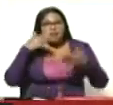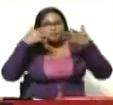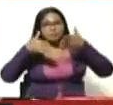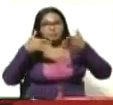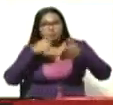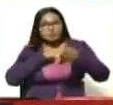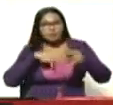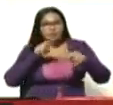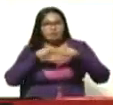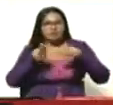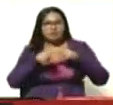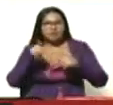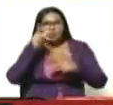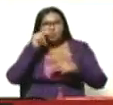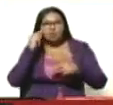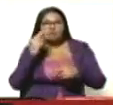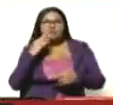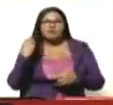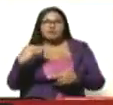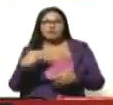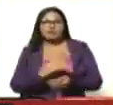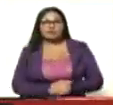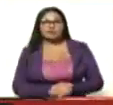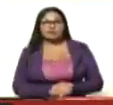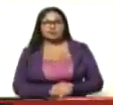nuestros niños, de nuestras niñas, de nuestros jóvenes.